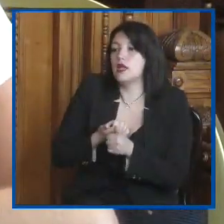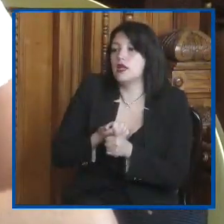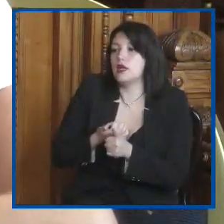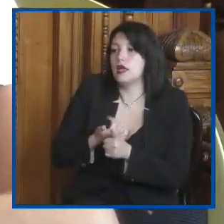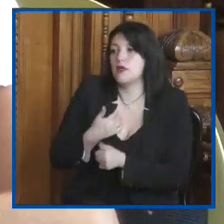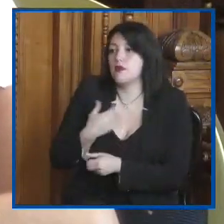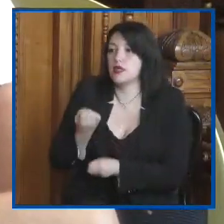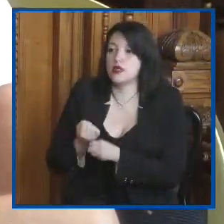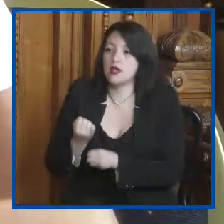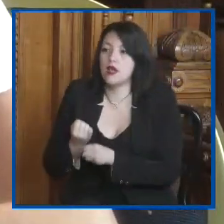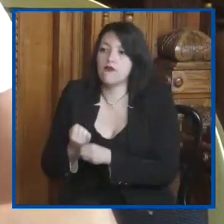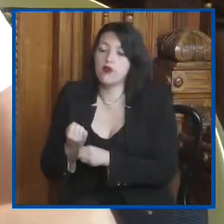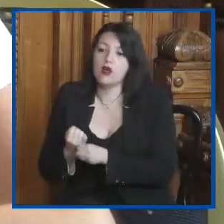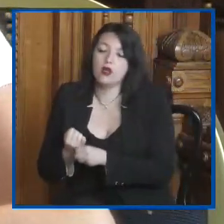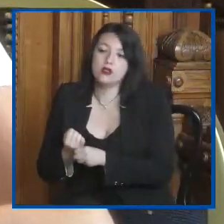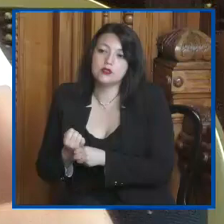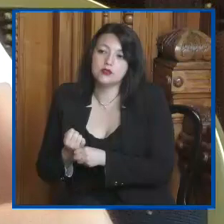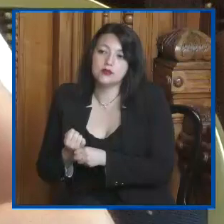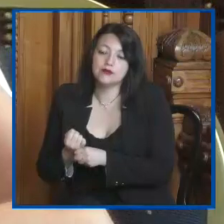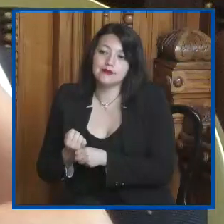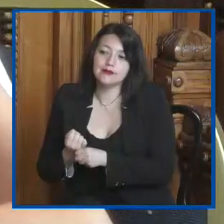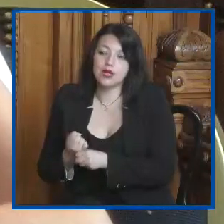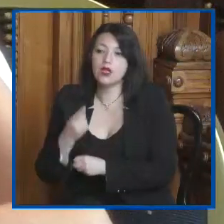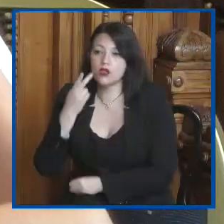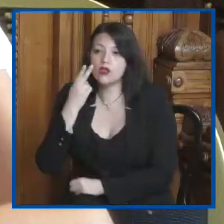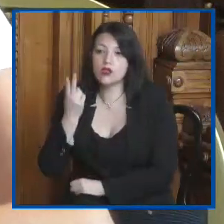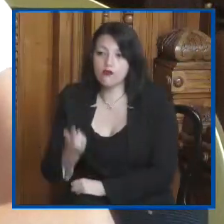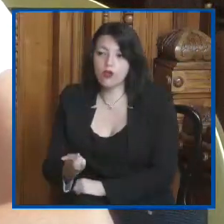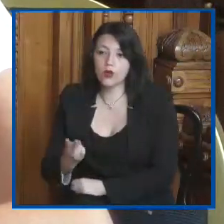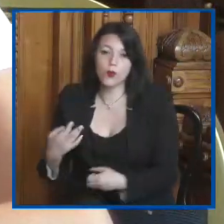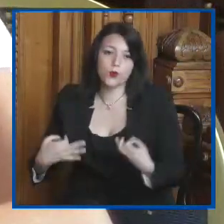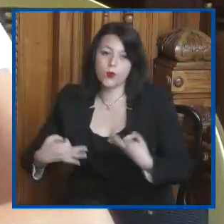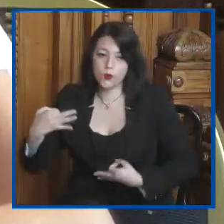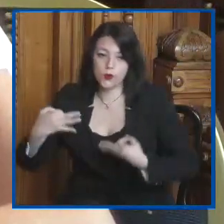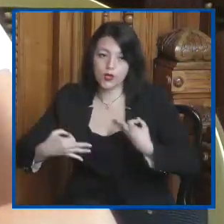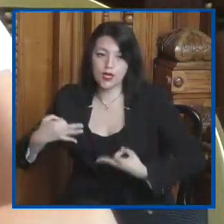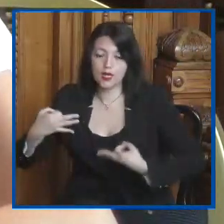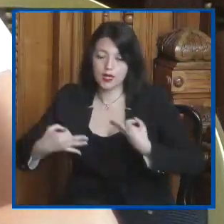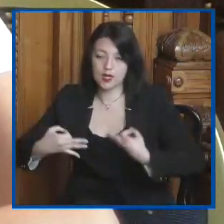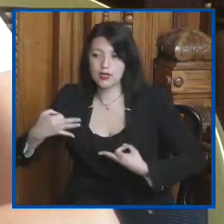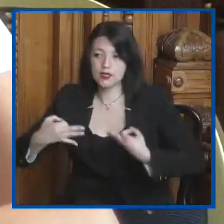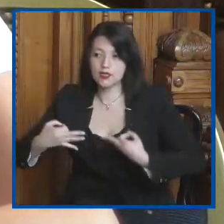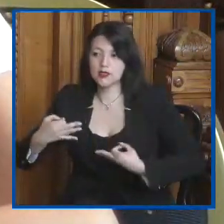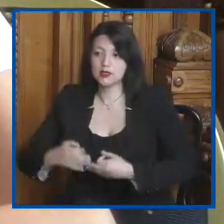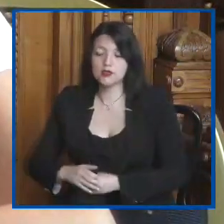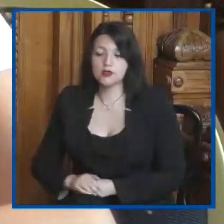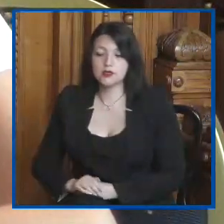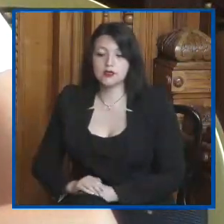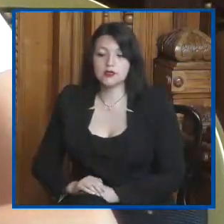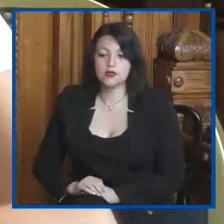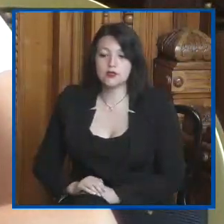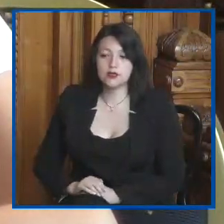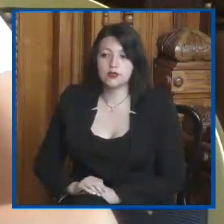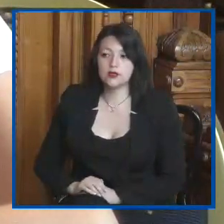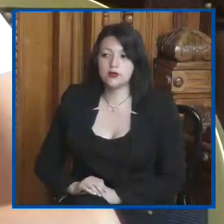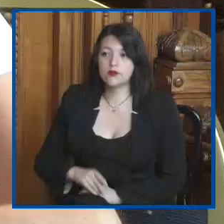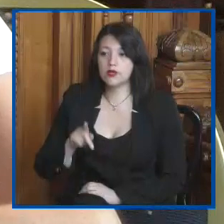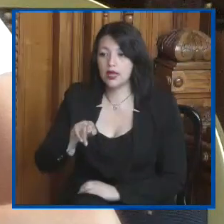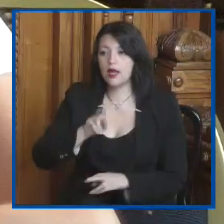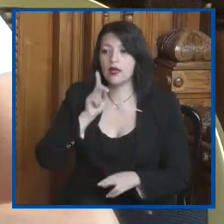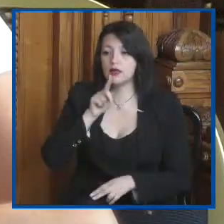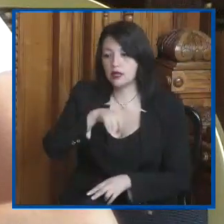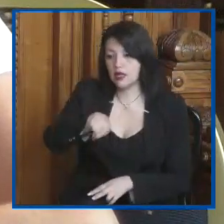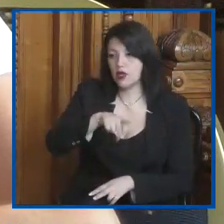donde trabajo y es donde veo juicios por jurado que ahí hay y en ciudad no hay, porque ellos ya la tienen implementada.